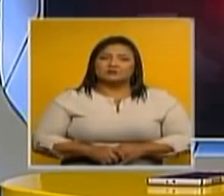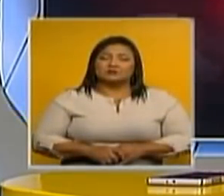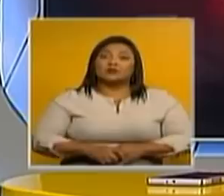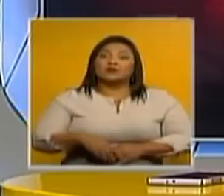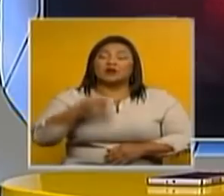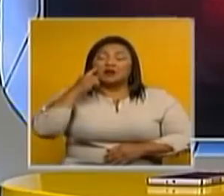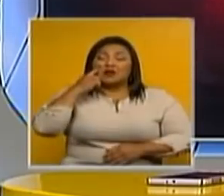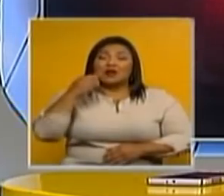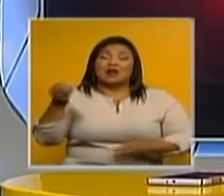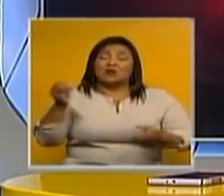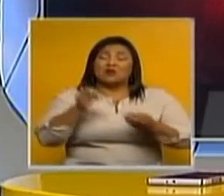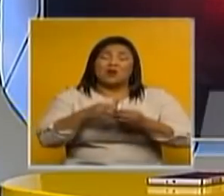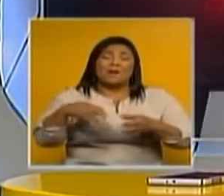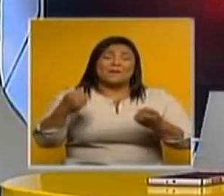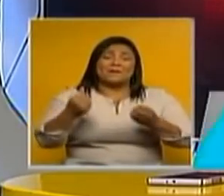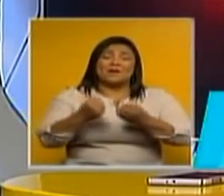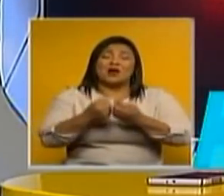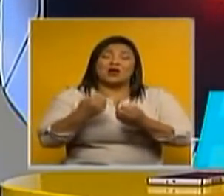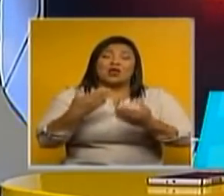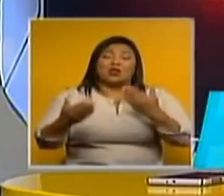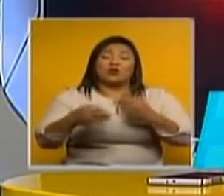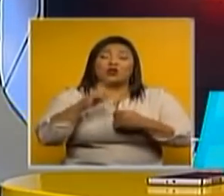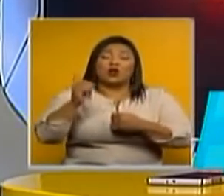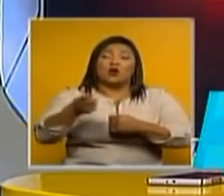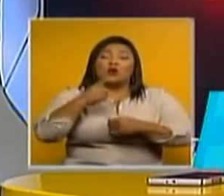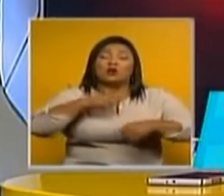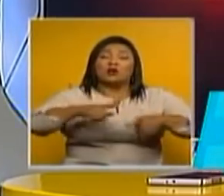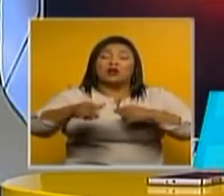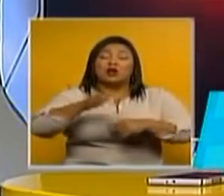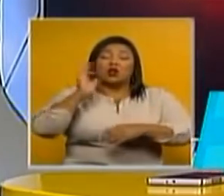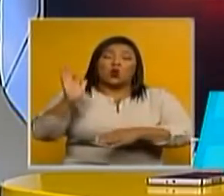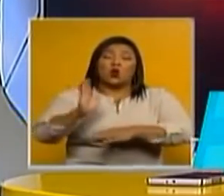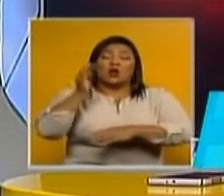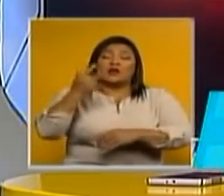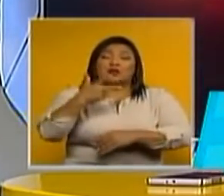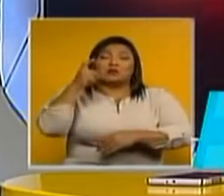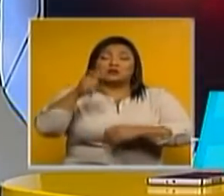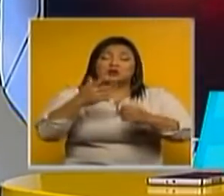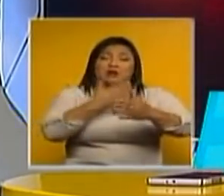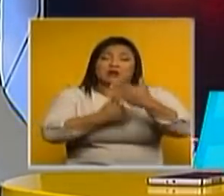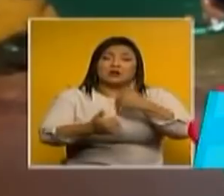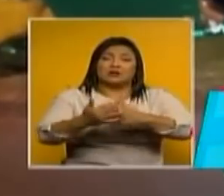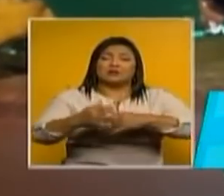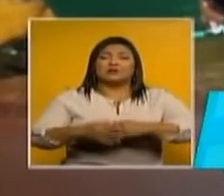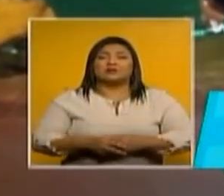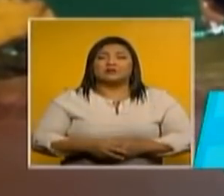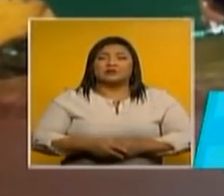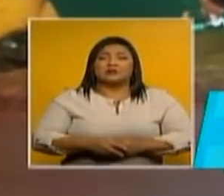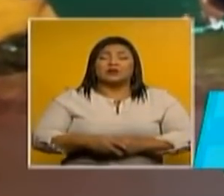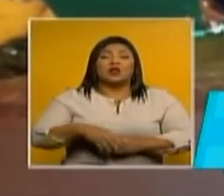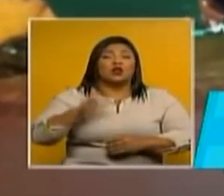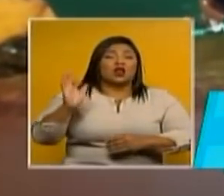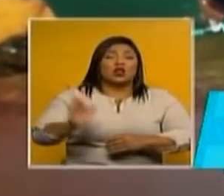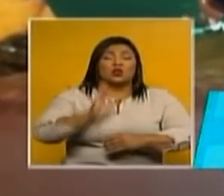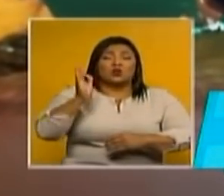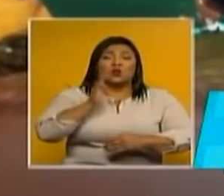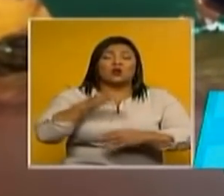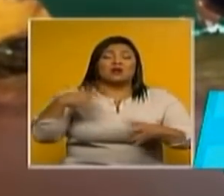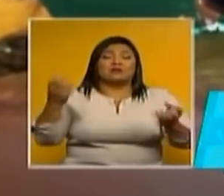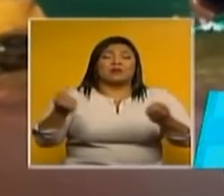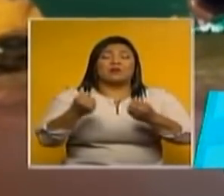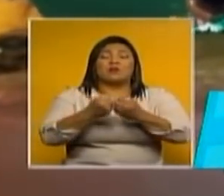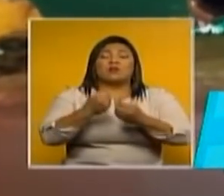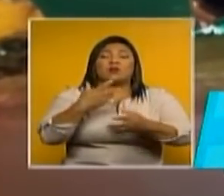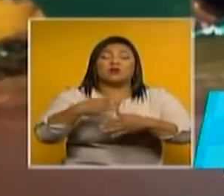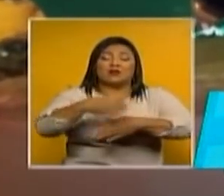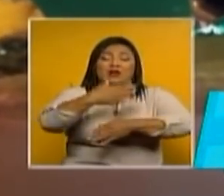se han registrado drásticos accidentes de tránsito, uno de ellos en la zona de Tulcán. Hay 3 personas heridas. En Tulcán, accidente de tránsito